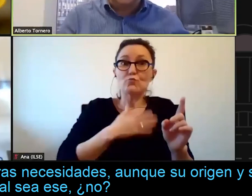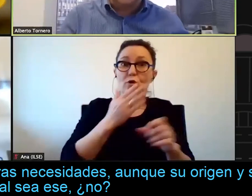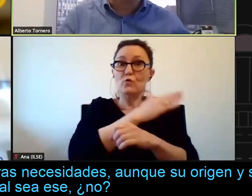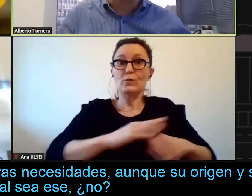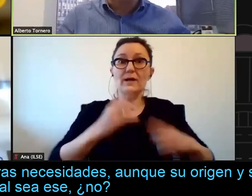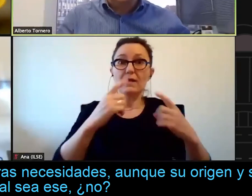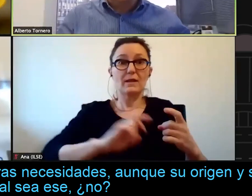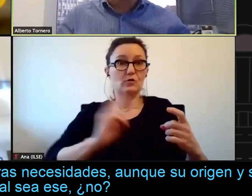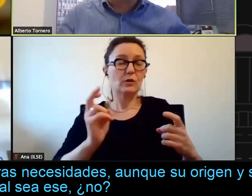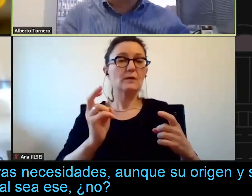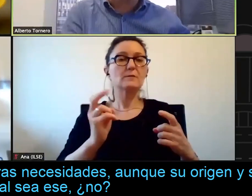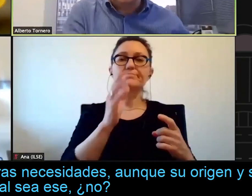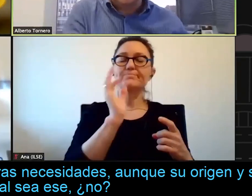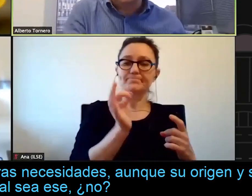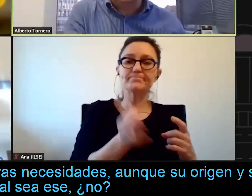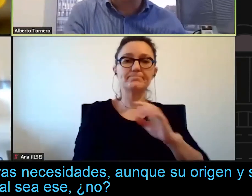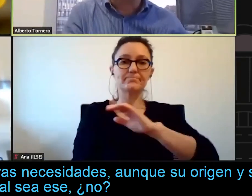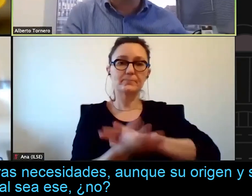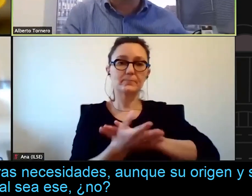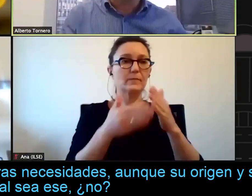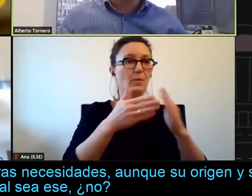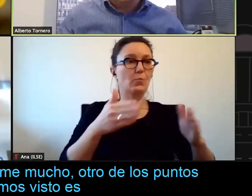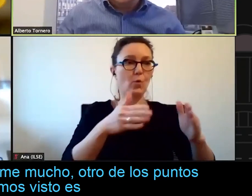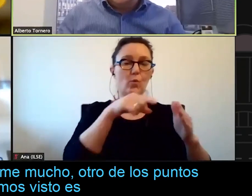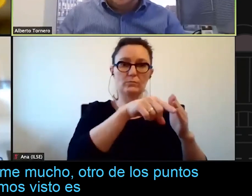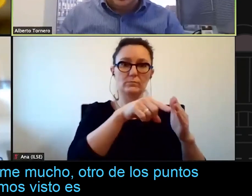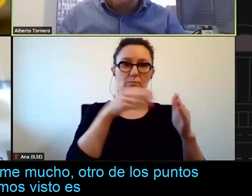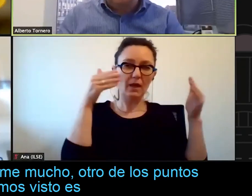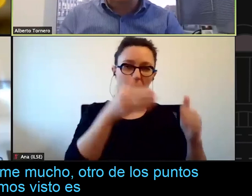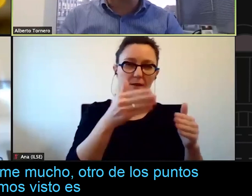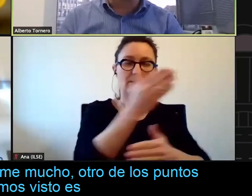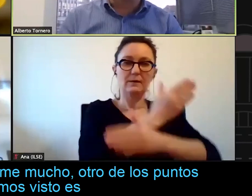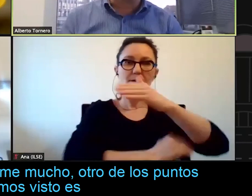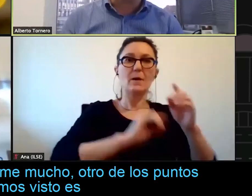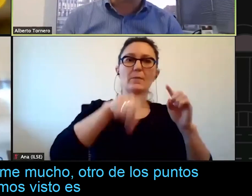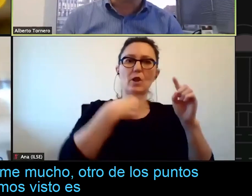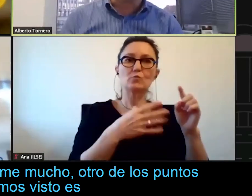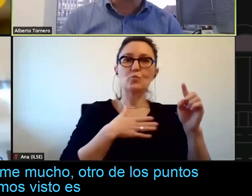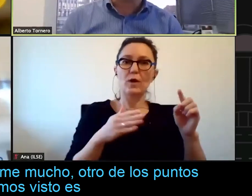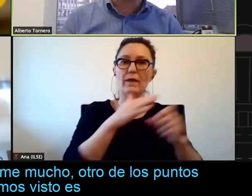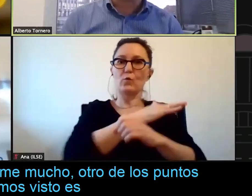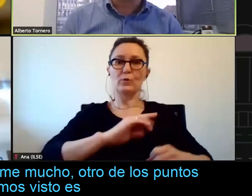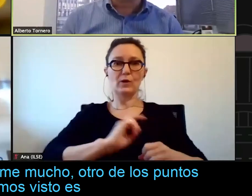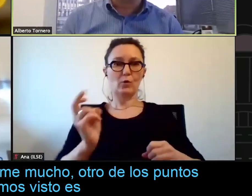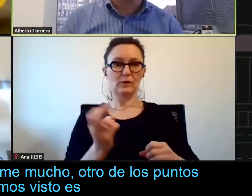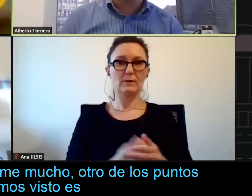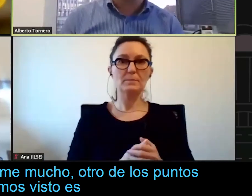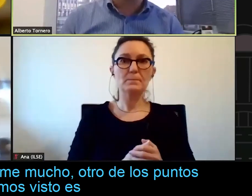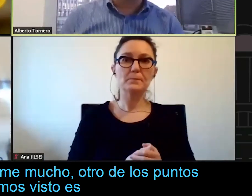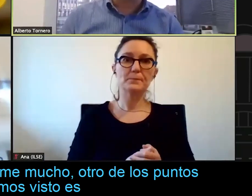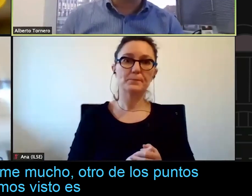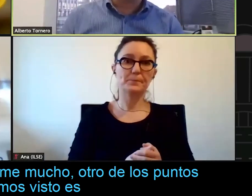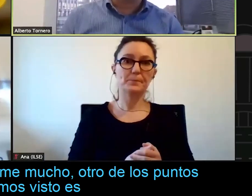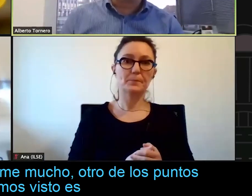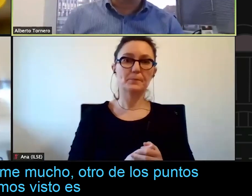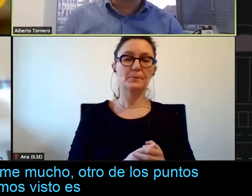su origen y su función inicial sea ese, ¿no? Y tercero, por no enrollarme mucho, otro de